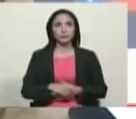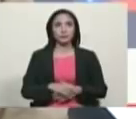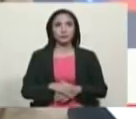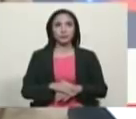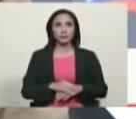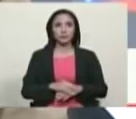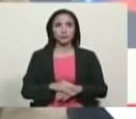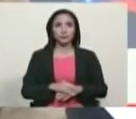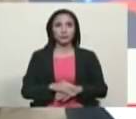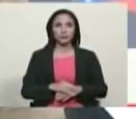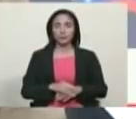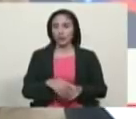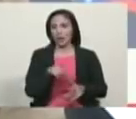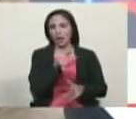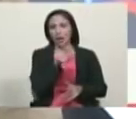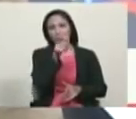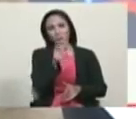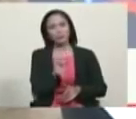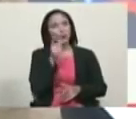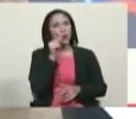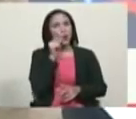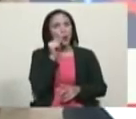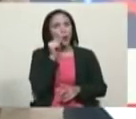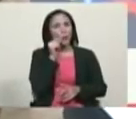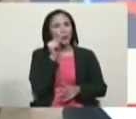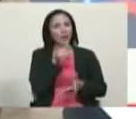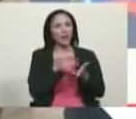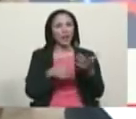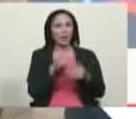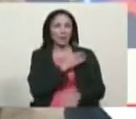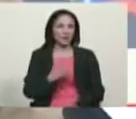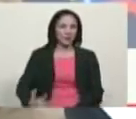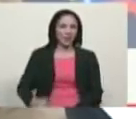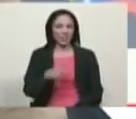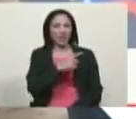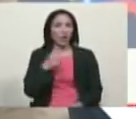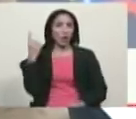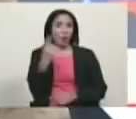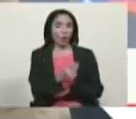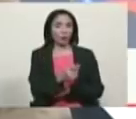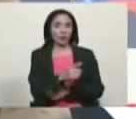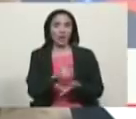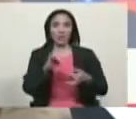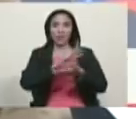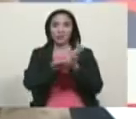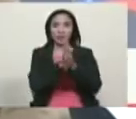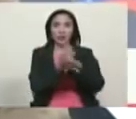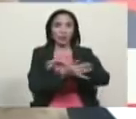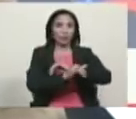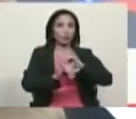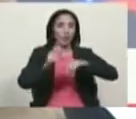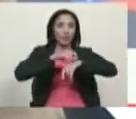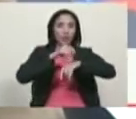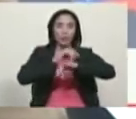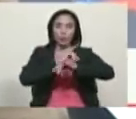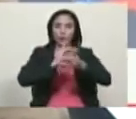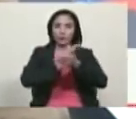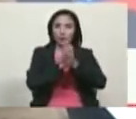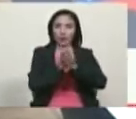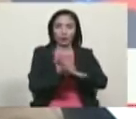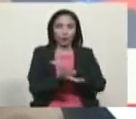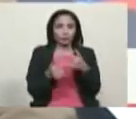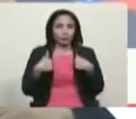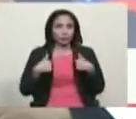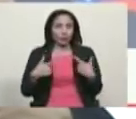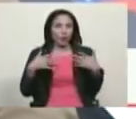El gobierno de don Pedro Sánchez me puso un ultimátum. Se me acabó el ultimátum. Y